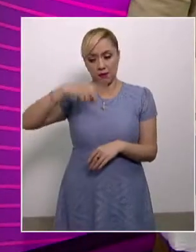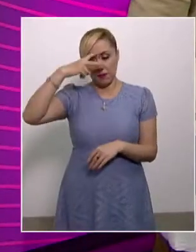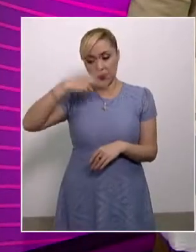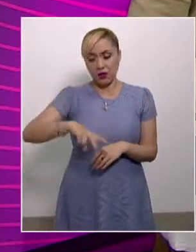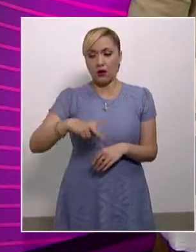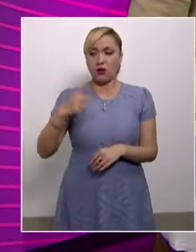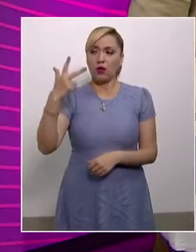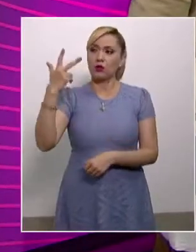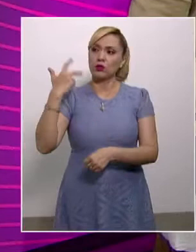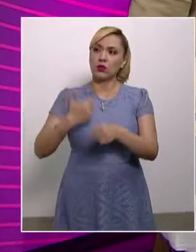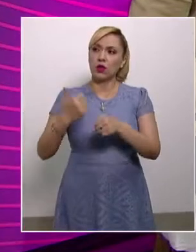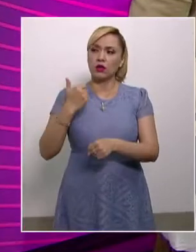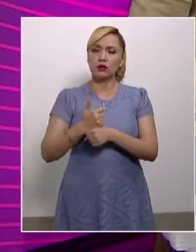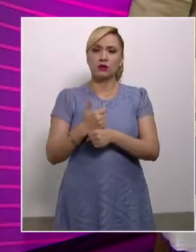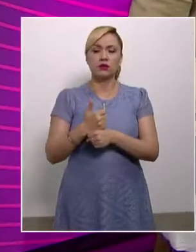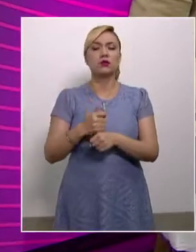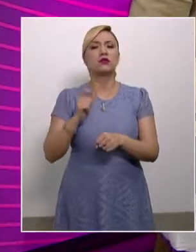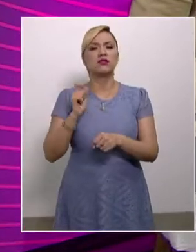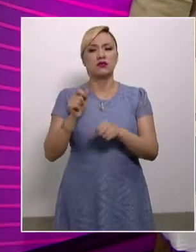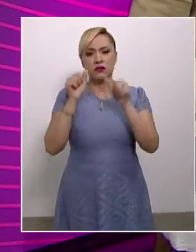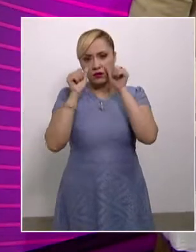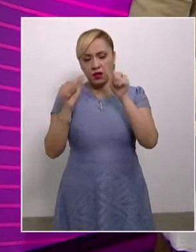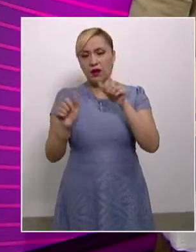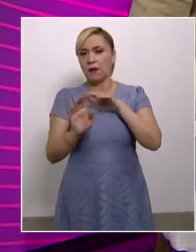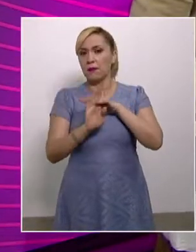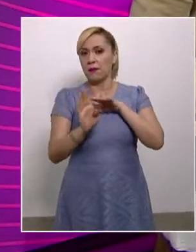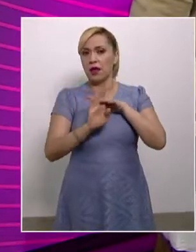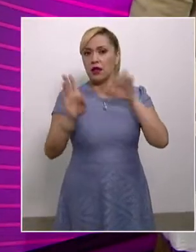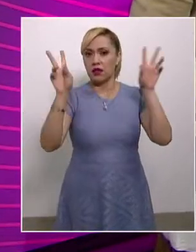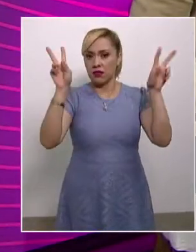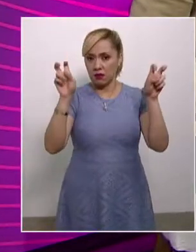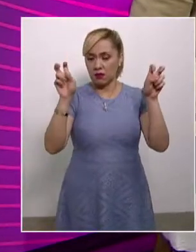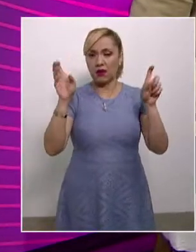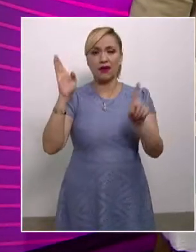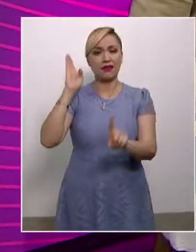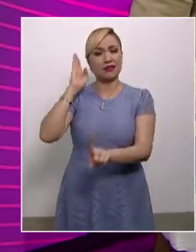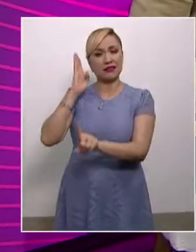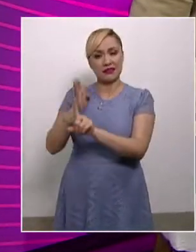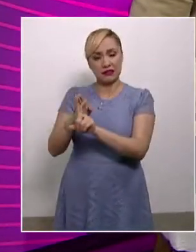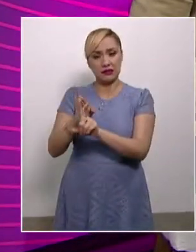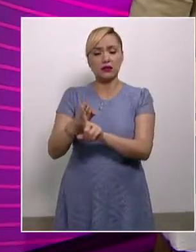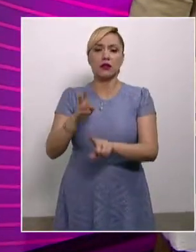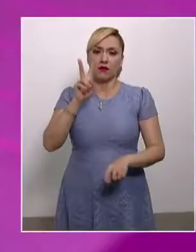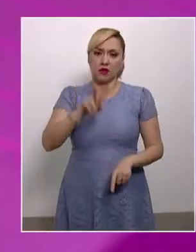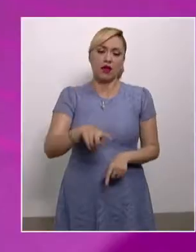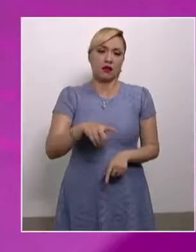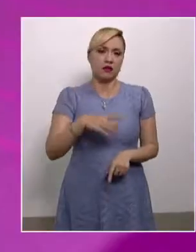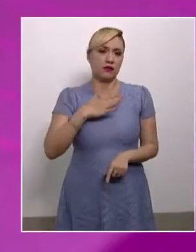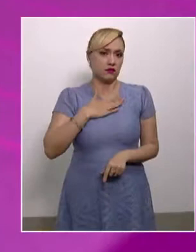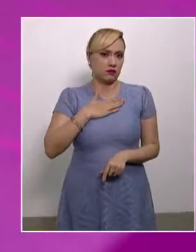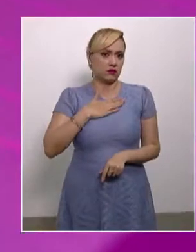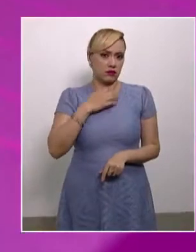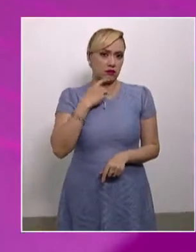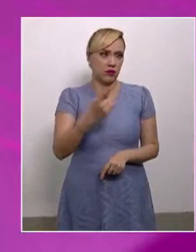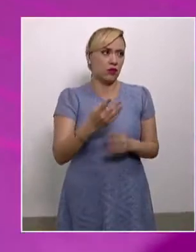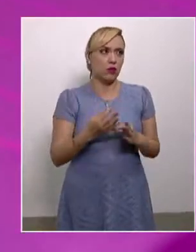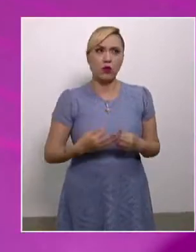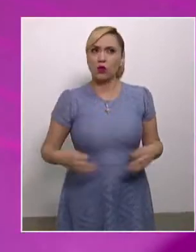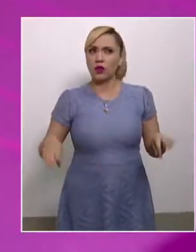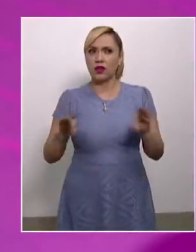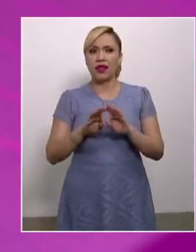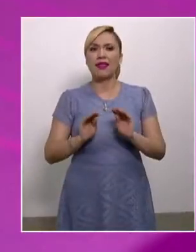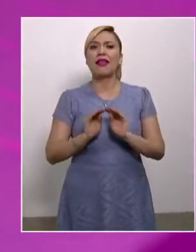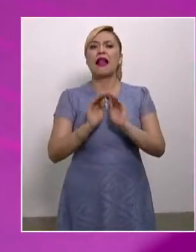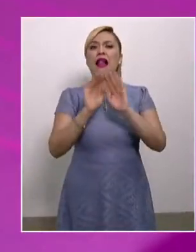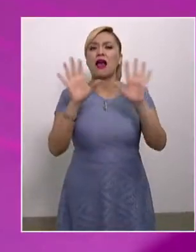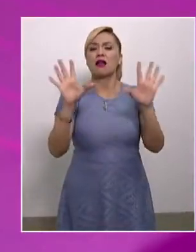hace más de 8 años estamos trabajando con el tema de migración, específicamente, y para mí es bien importante como clarificar por